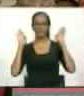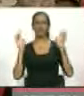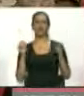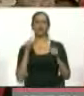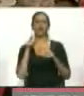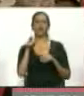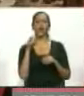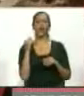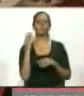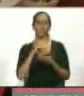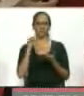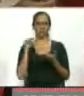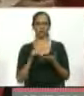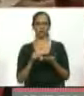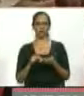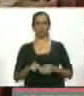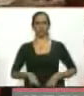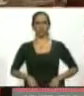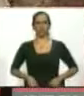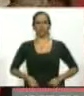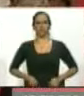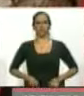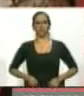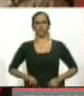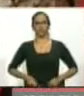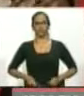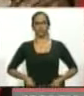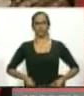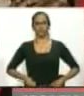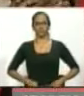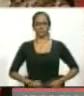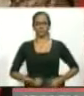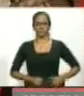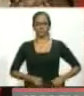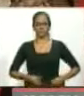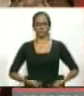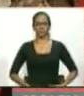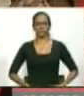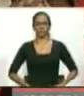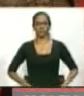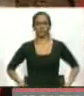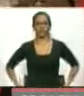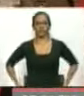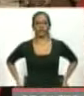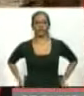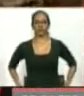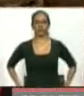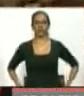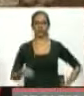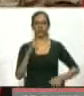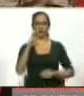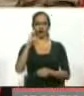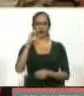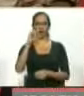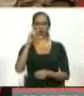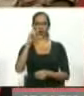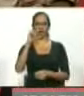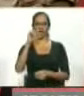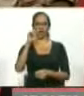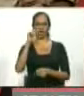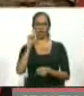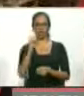nacional y salió inmediatamente colina y la papa para designaciones de poleo pero de